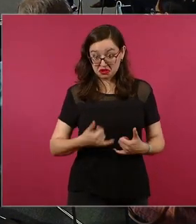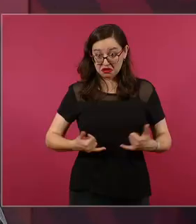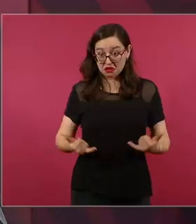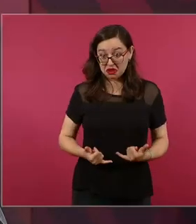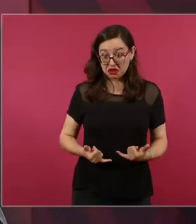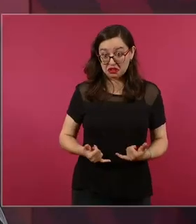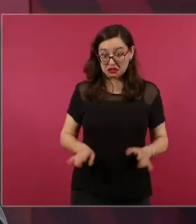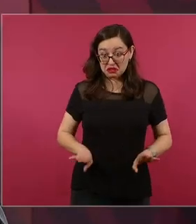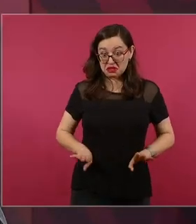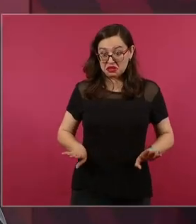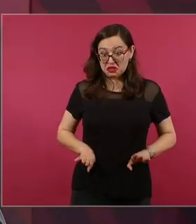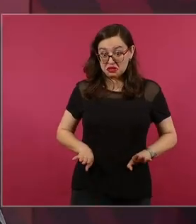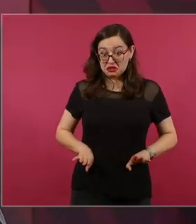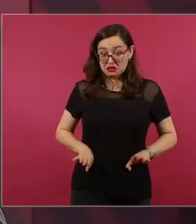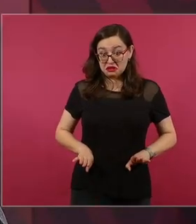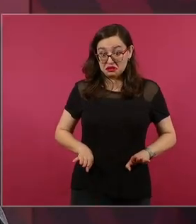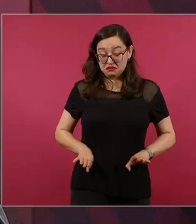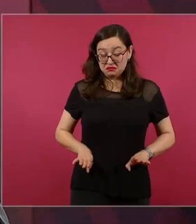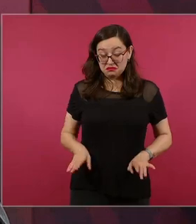con Obregón,